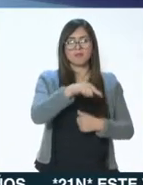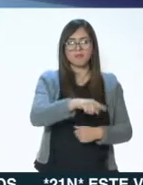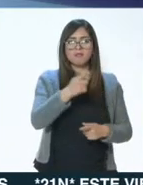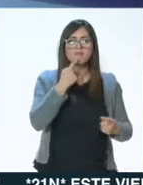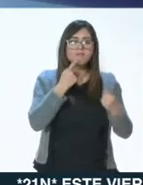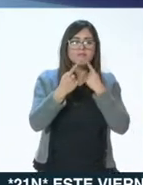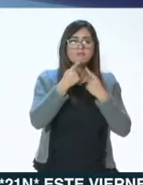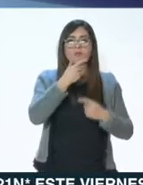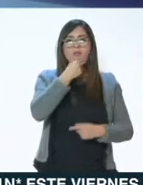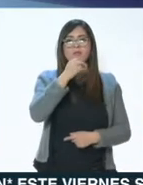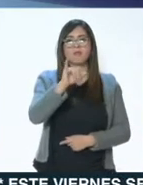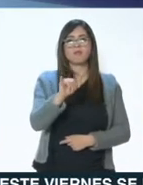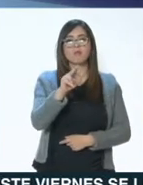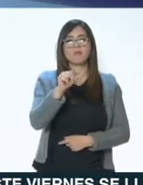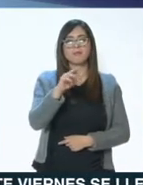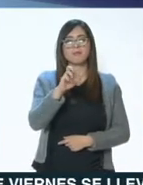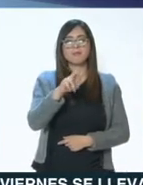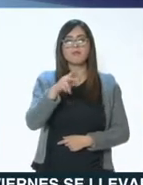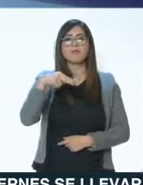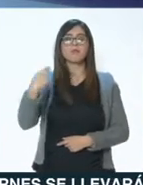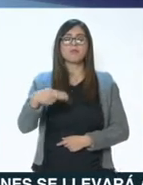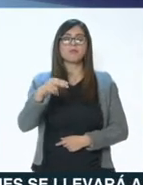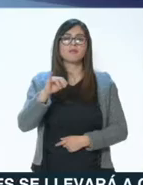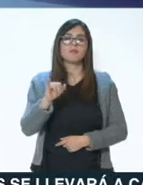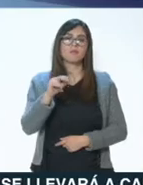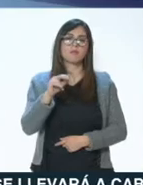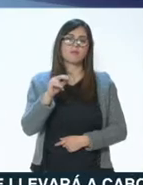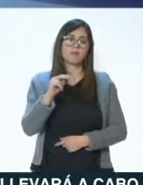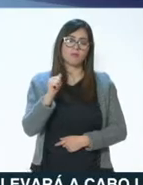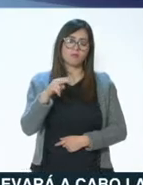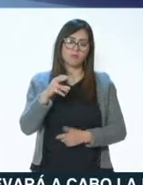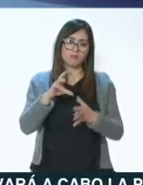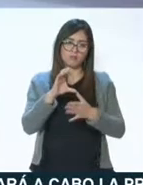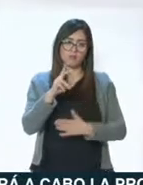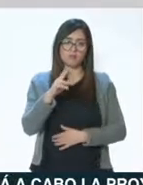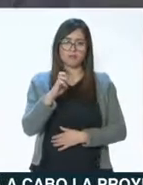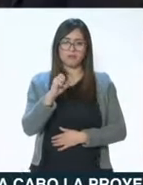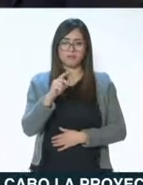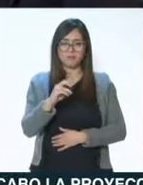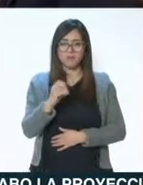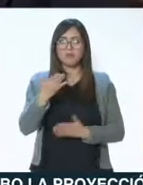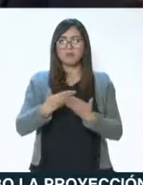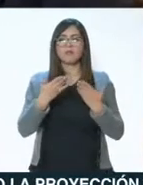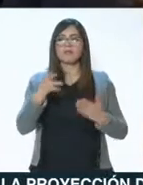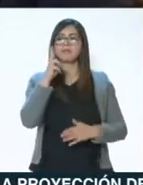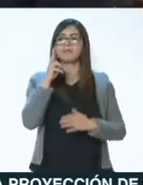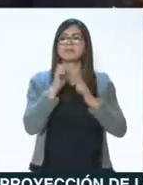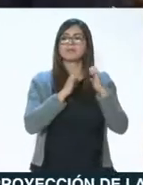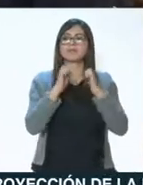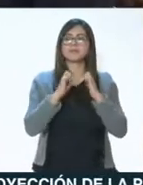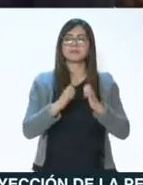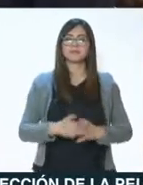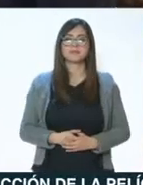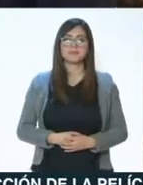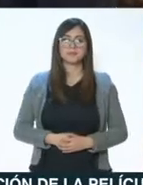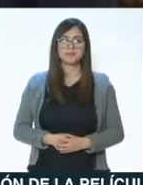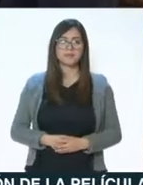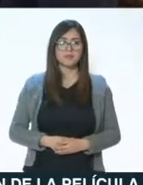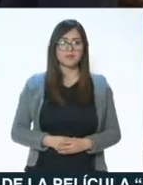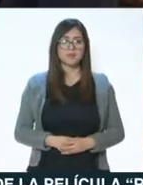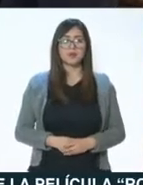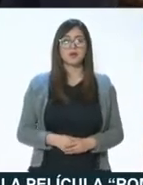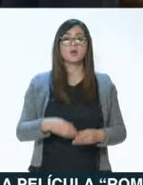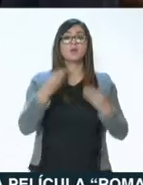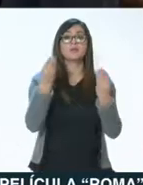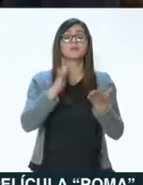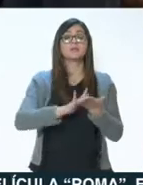platicó con el analista José Antonio Crespo. ¿Qué fue lo que dijo? Vamos a ver esta entrevista. Doctor Crespo, muchísimas gracias por abrir las puertas de su